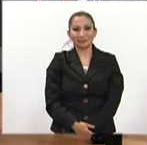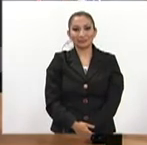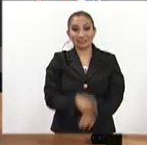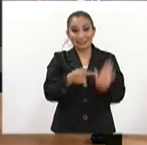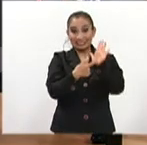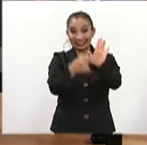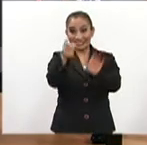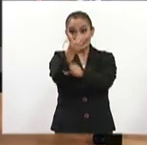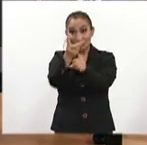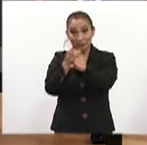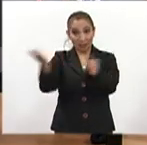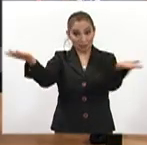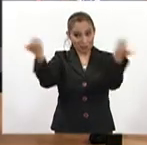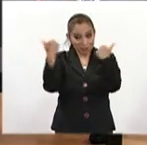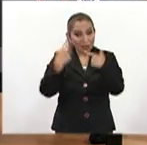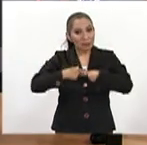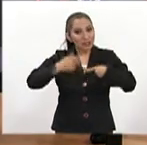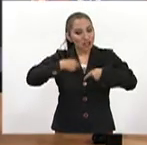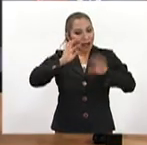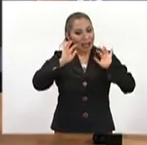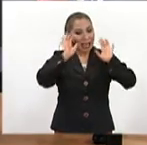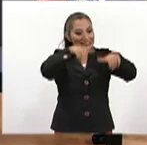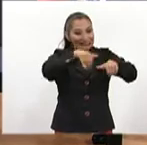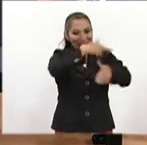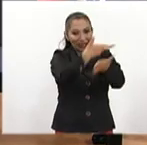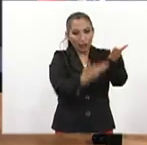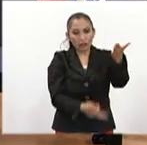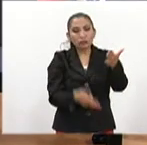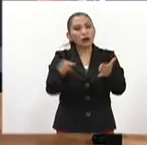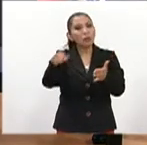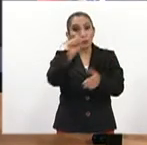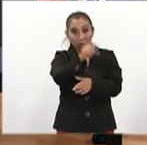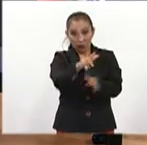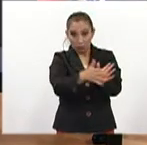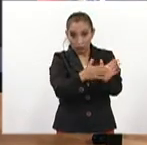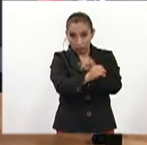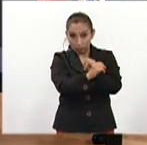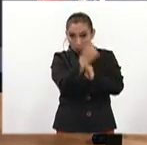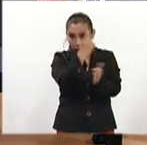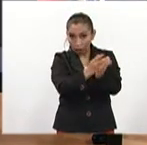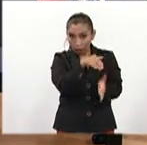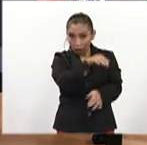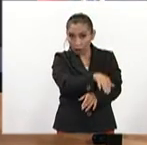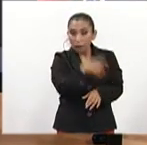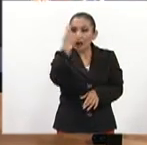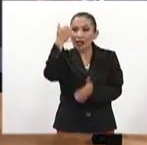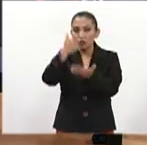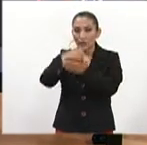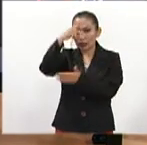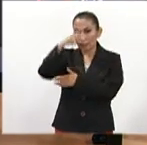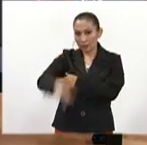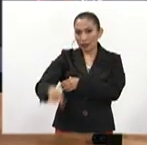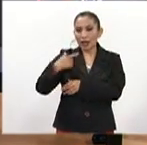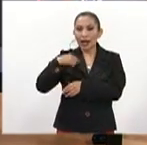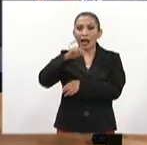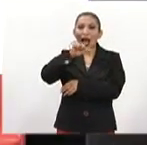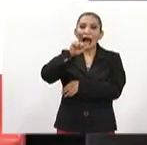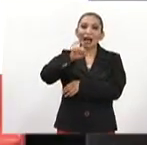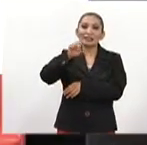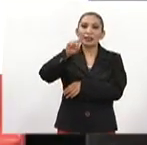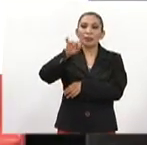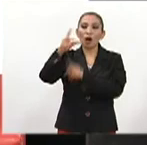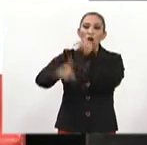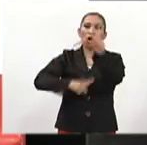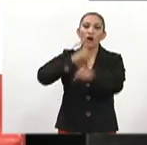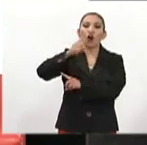Pues ahí está la invitación para que todo el mundo se registre. ¿Solamente es por esa página de internet? Para la Ciudad de México es en Haz Deporte o en las